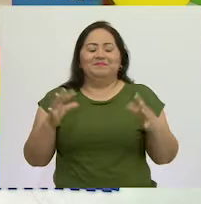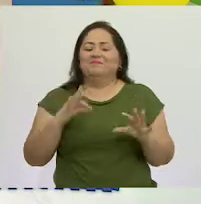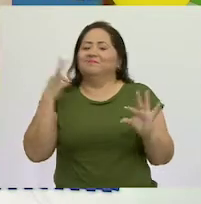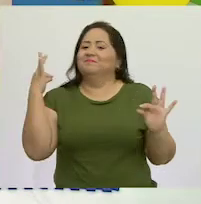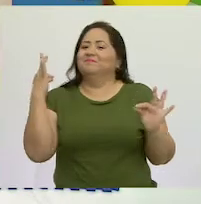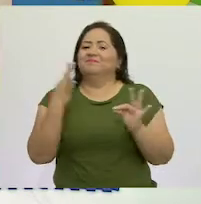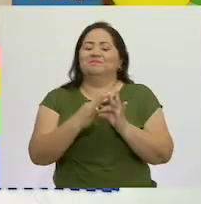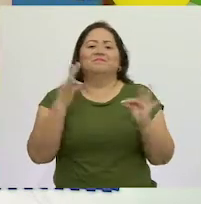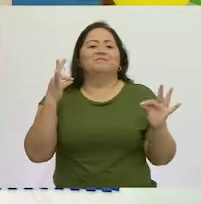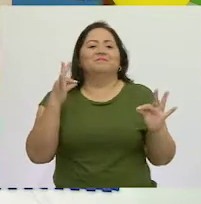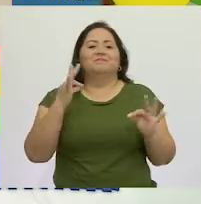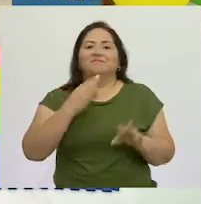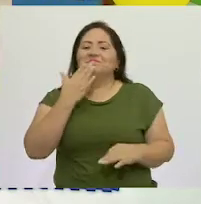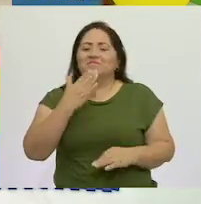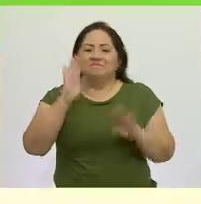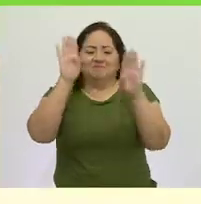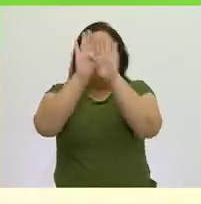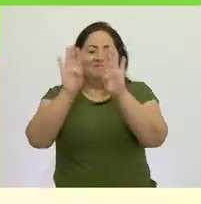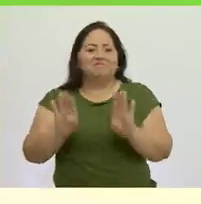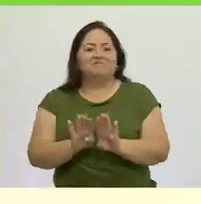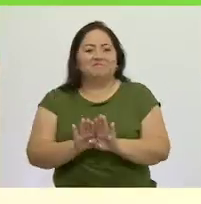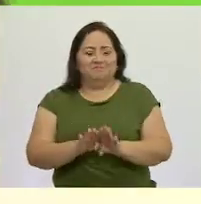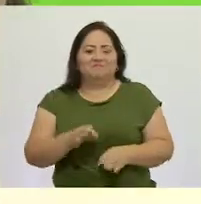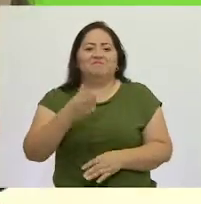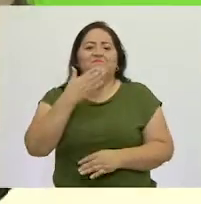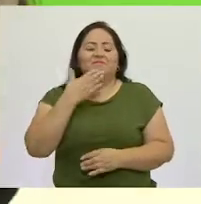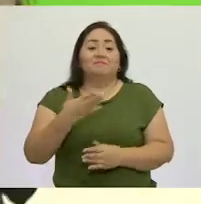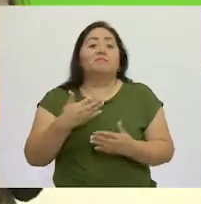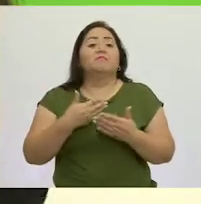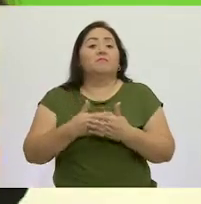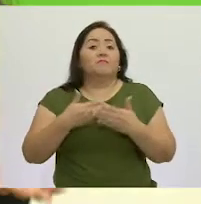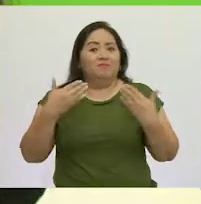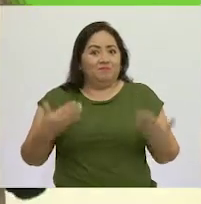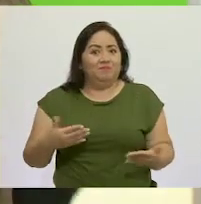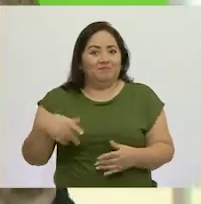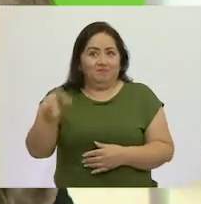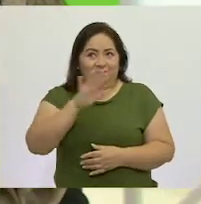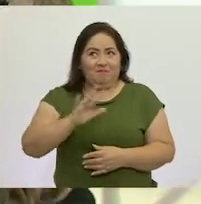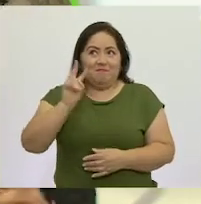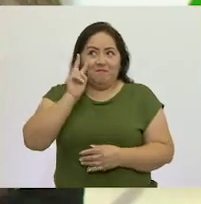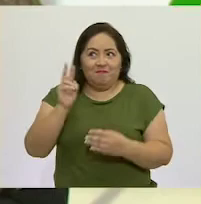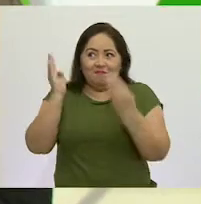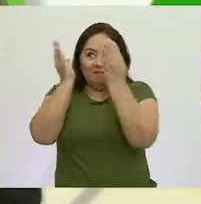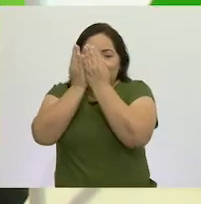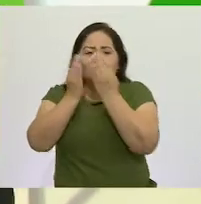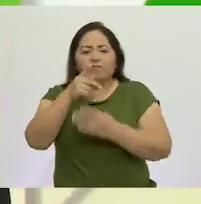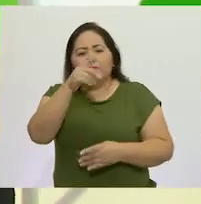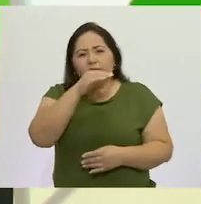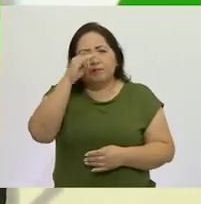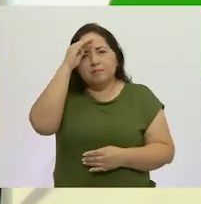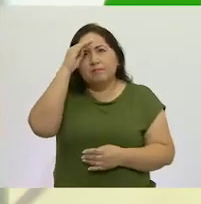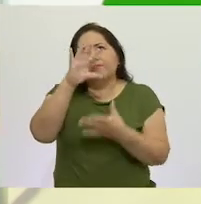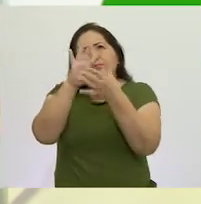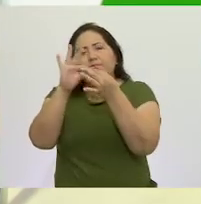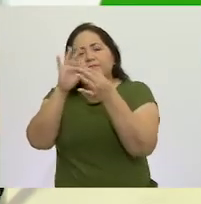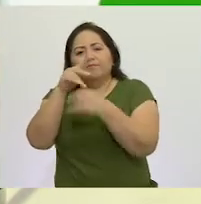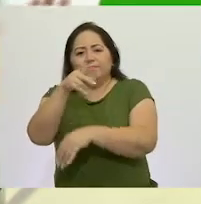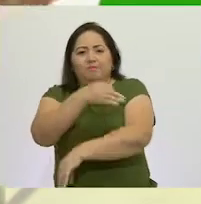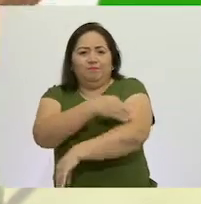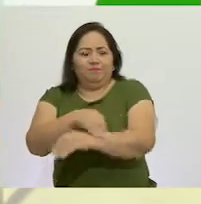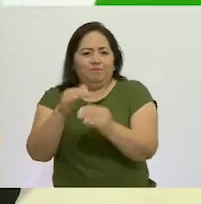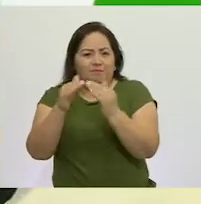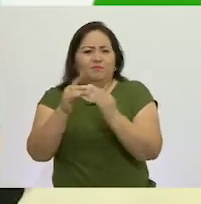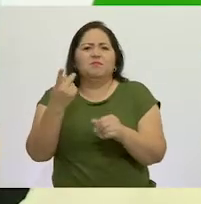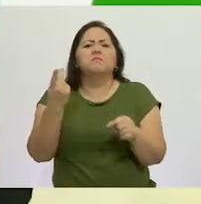¡Listo! ¡Ya quedó! Muy bien. Ahora que ya está armada la pintura, piensa y comenta en casa. ¿Qué